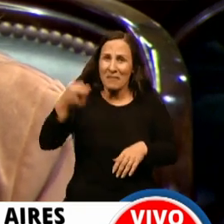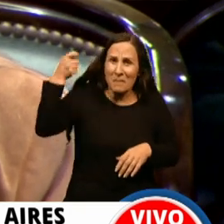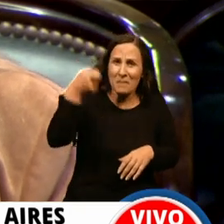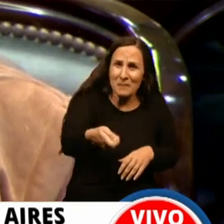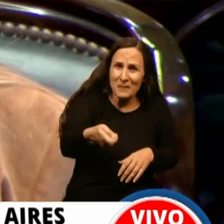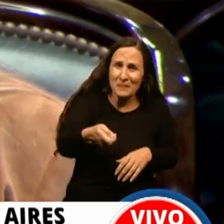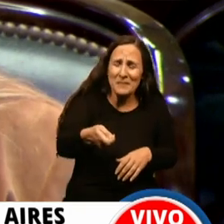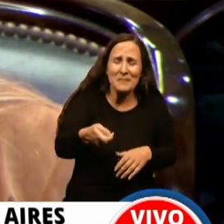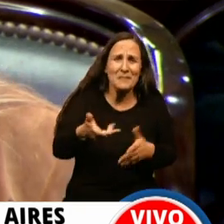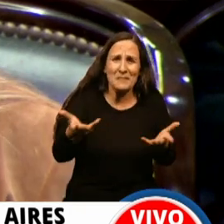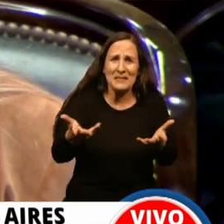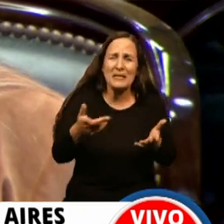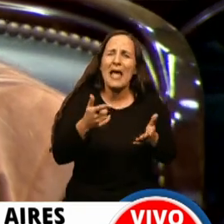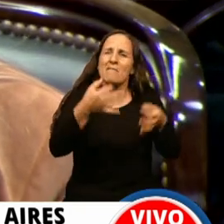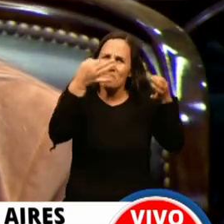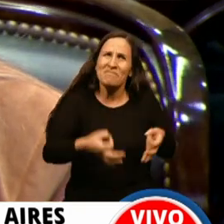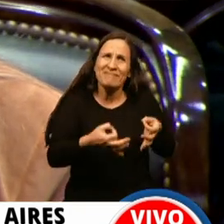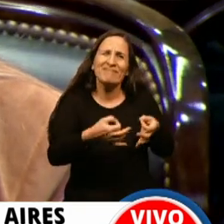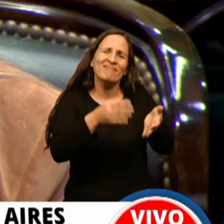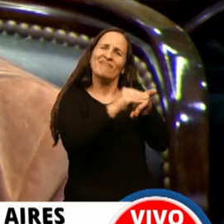son sus registrados